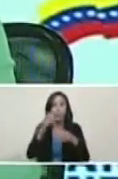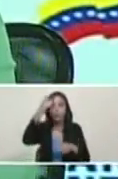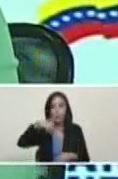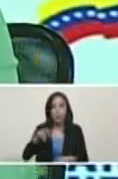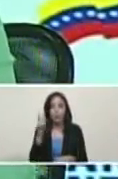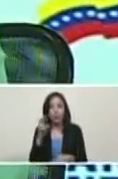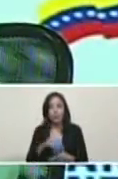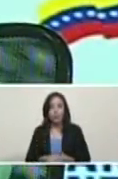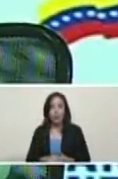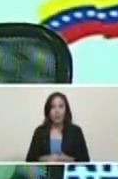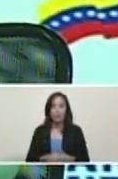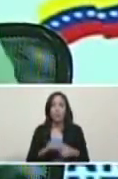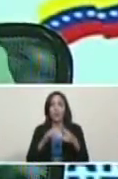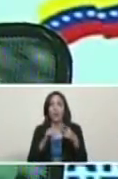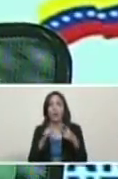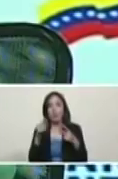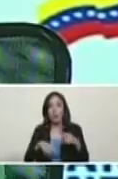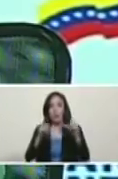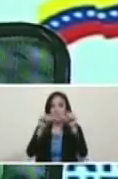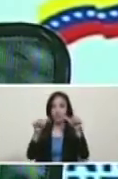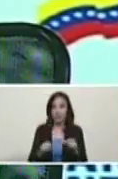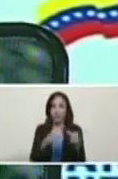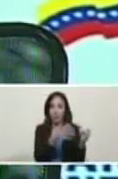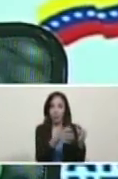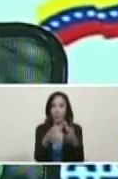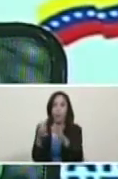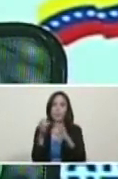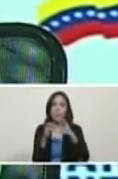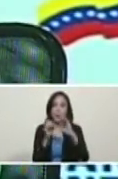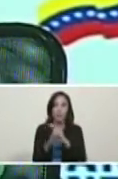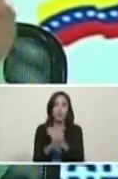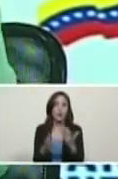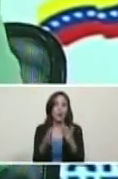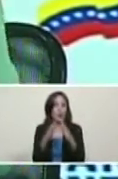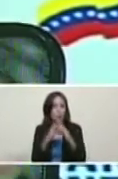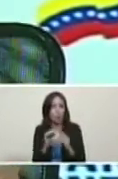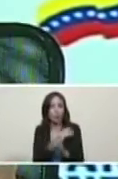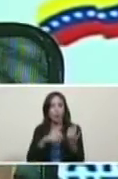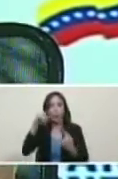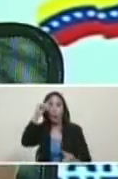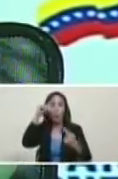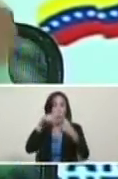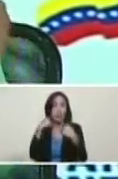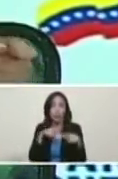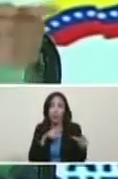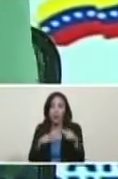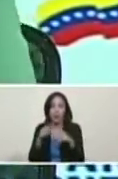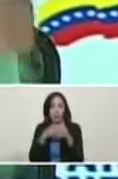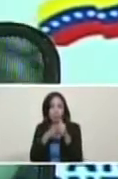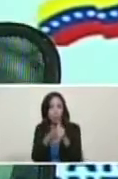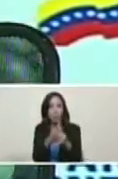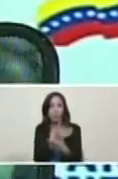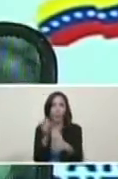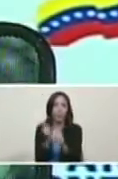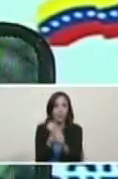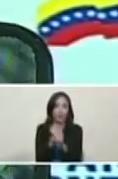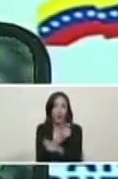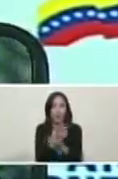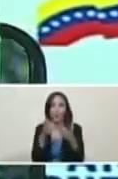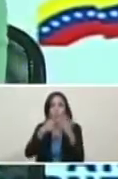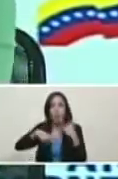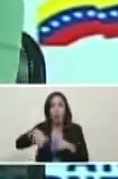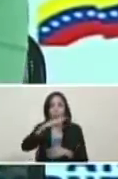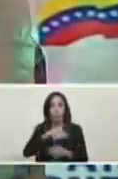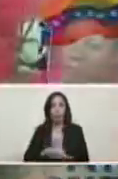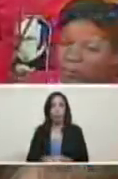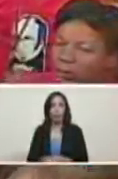Venezuela y el Sistema Patria, tenemos brújula para gobernar, presidente. Es una brújula muy eficaz y que vamos a usar desde el pueblo.